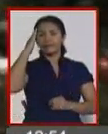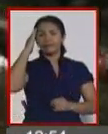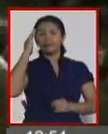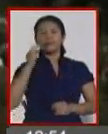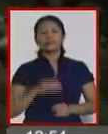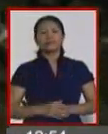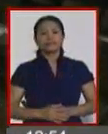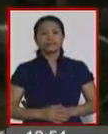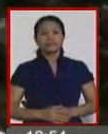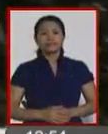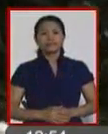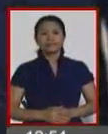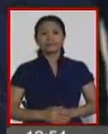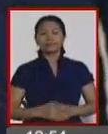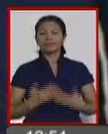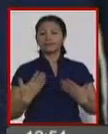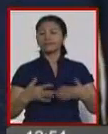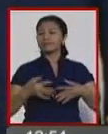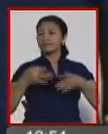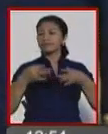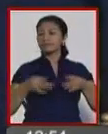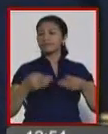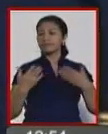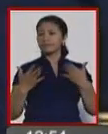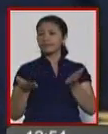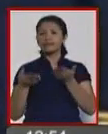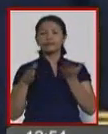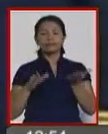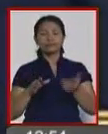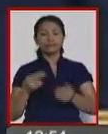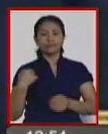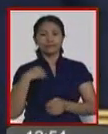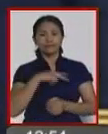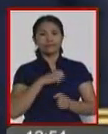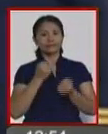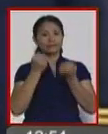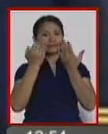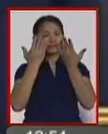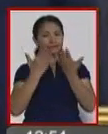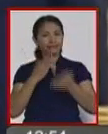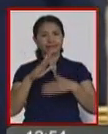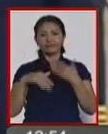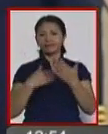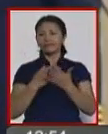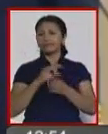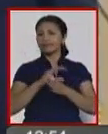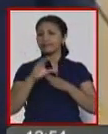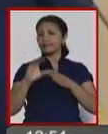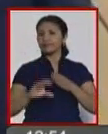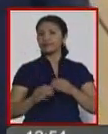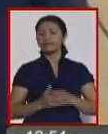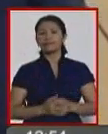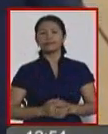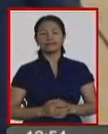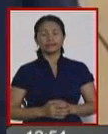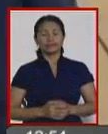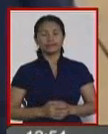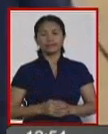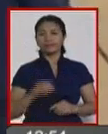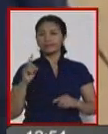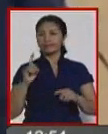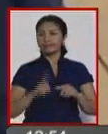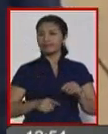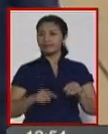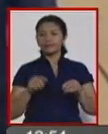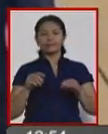que está confirmado de que ella ha perdido la vida, y en nosotros una desazón, una tristeza grande, que nadie hasta ahora lo